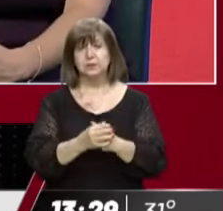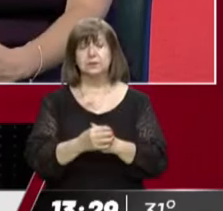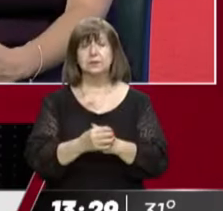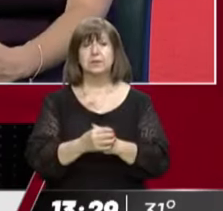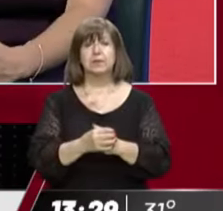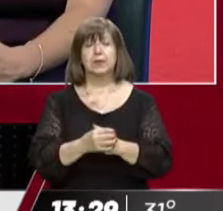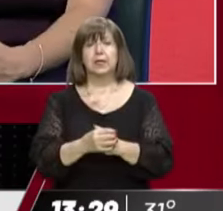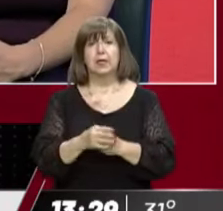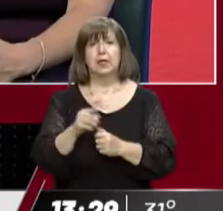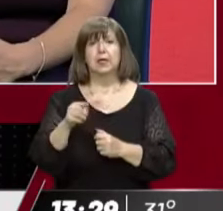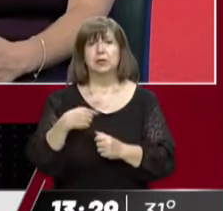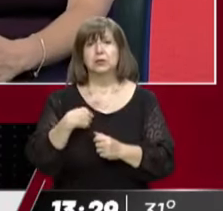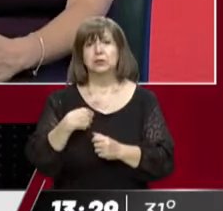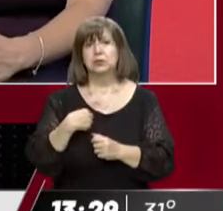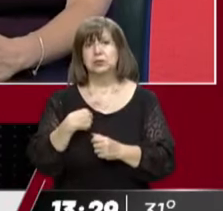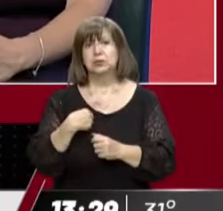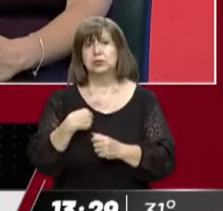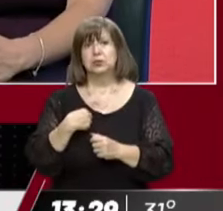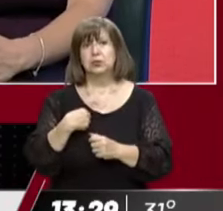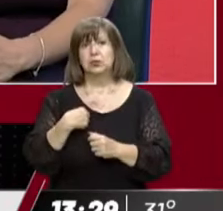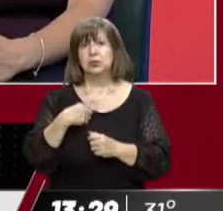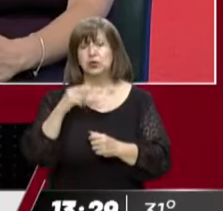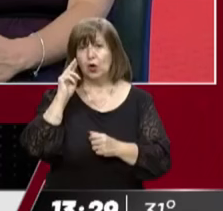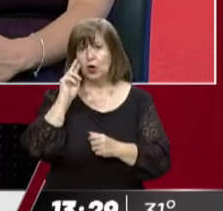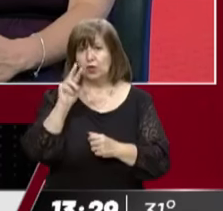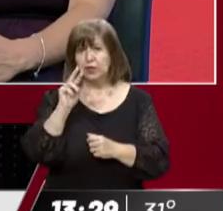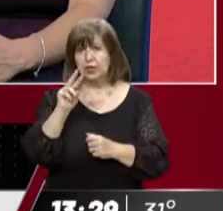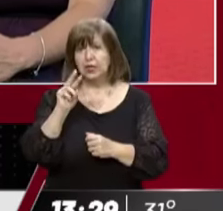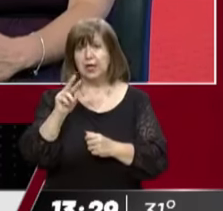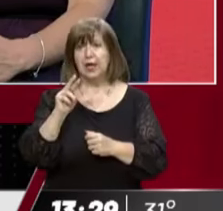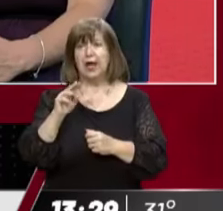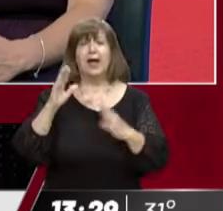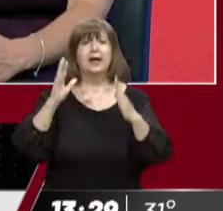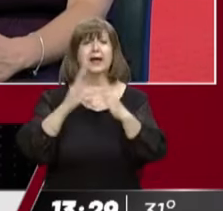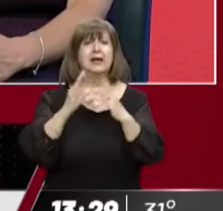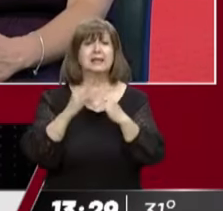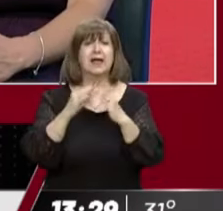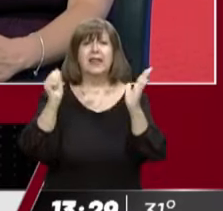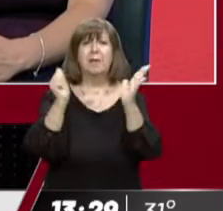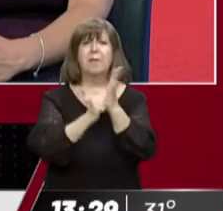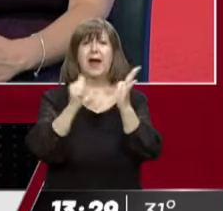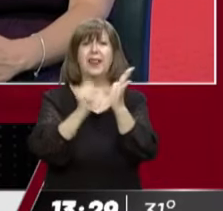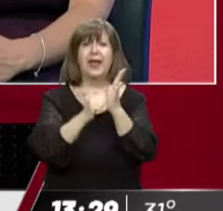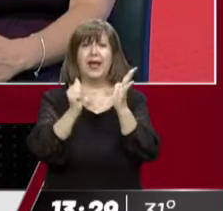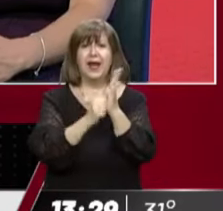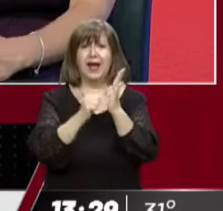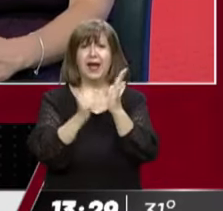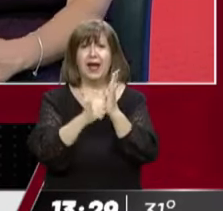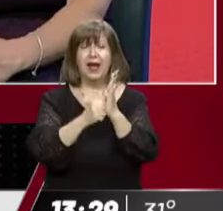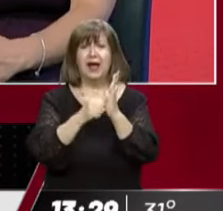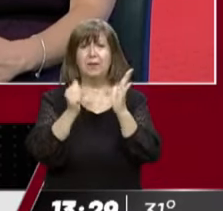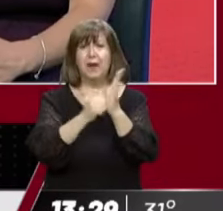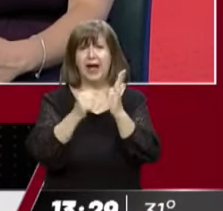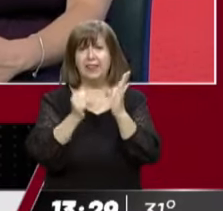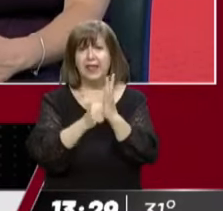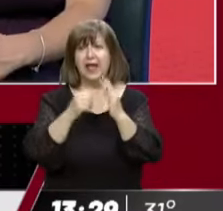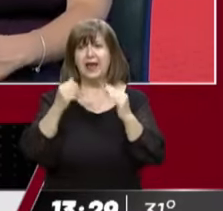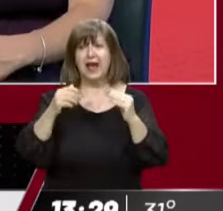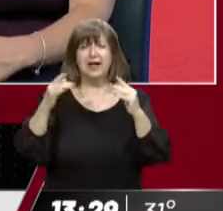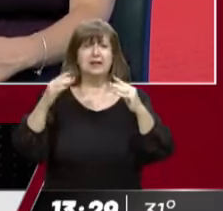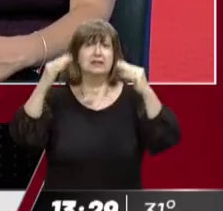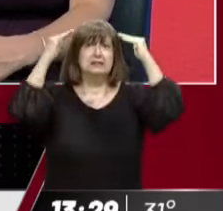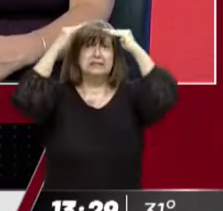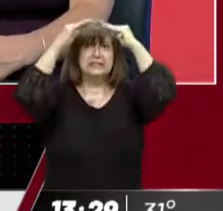Lo relevado por nosotros no son casas de material, realmente son casas de madera y chapa. Digo, en ese sentido, una casa parecida a